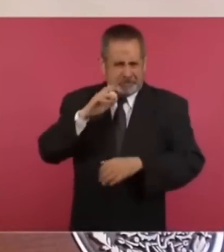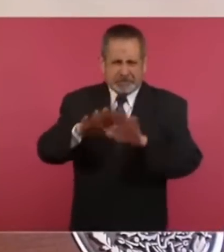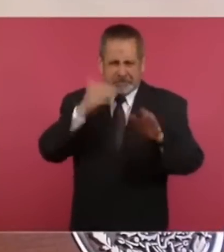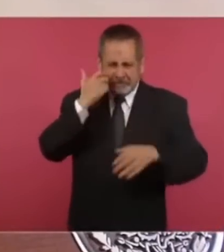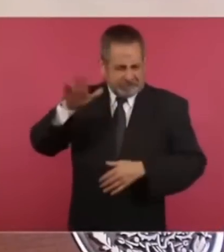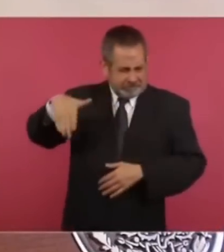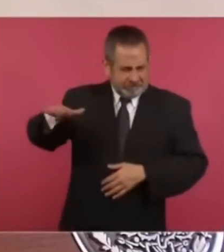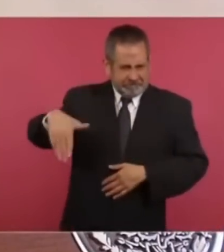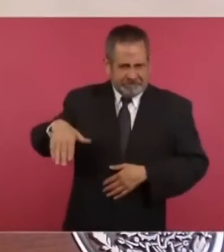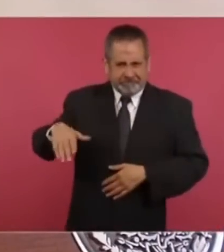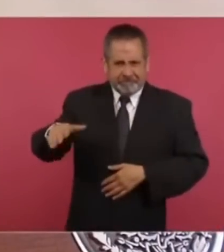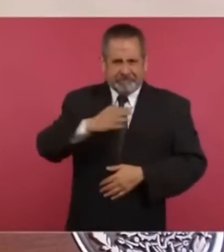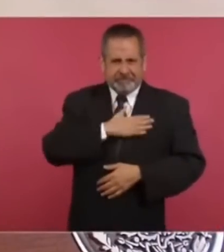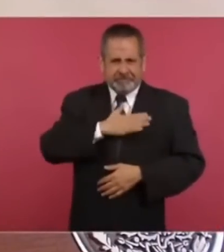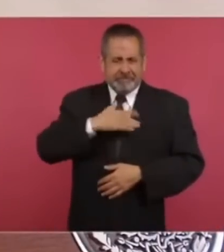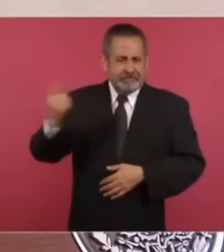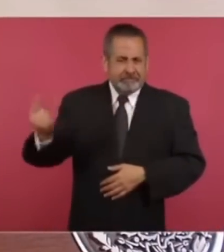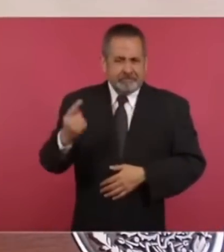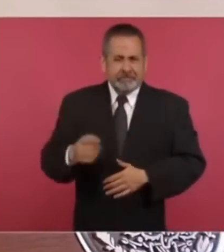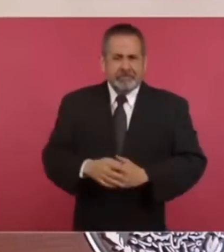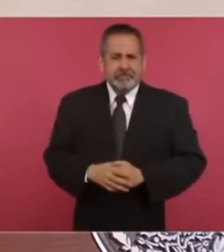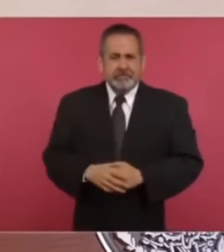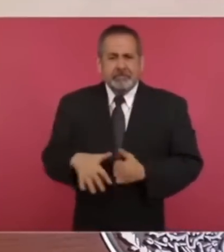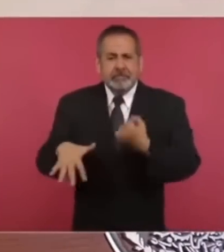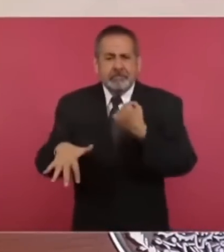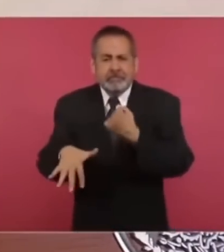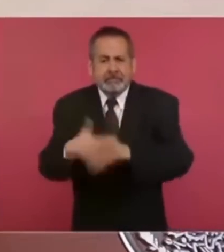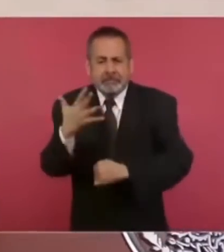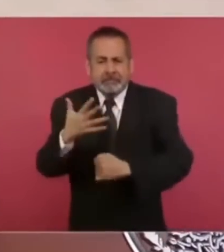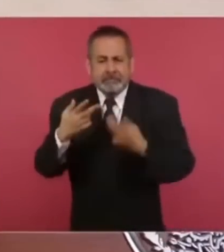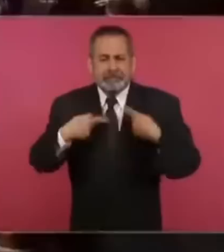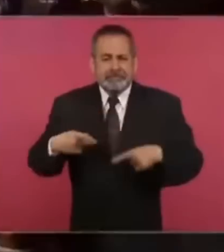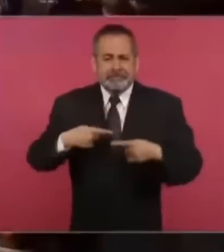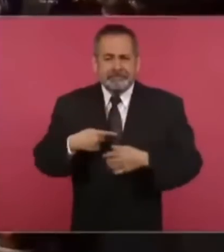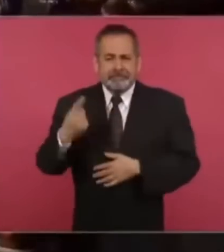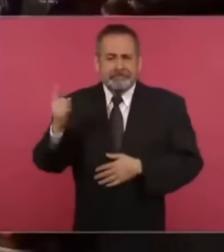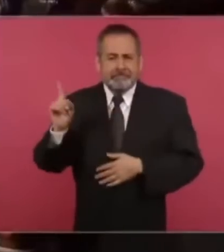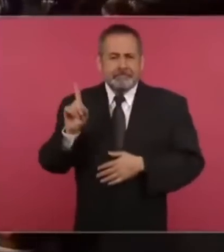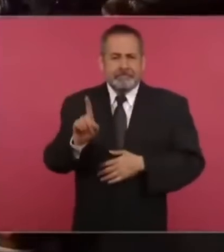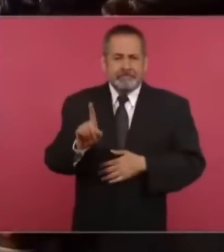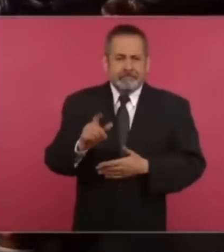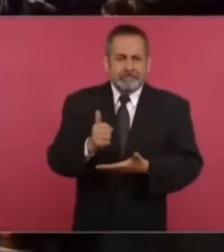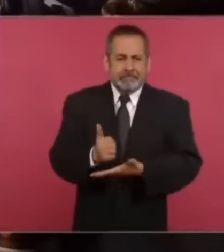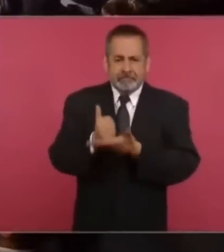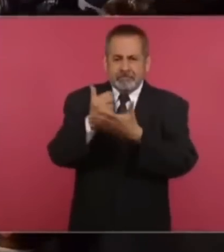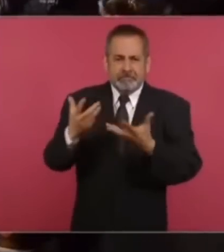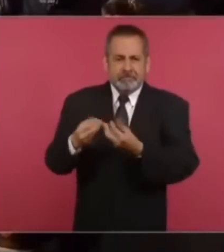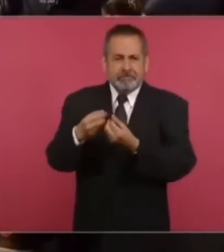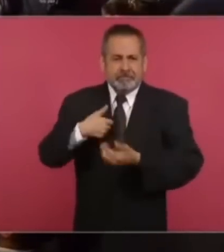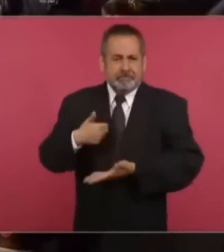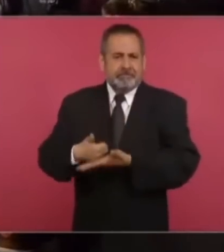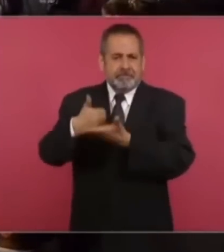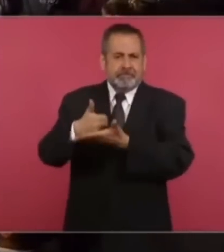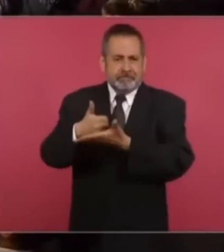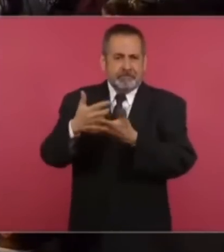Cualquiera que venga, para que vean. Son 15 las que me ayudan.